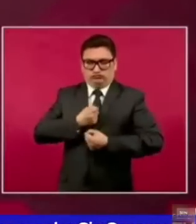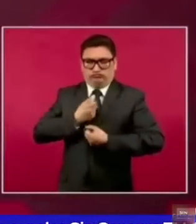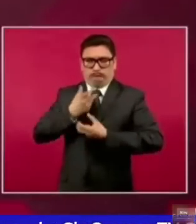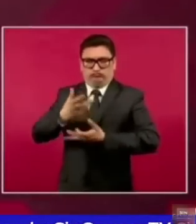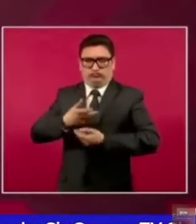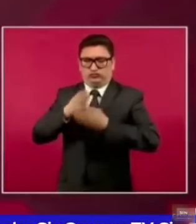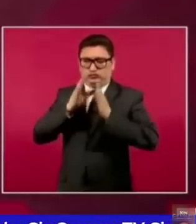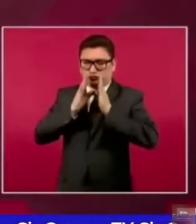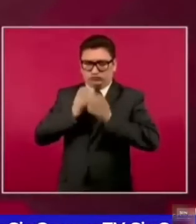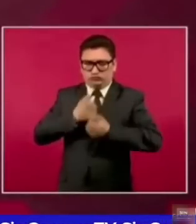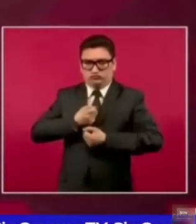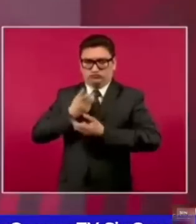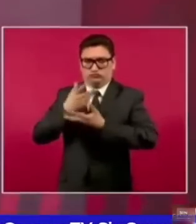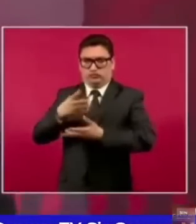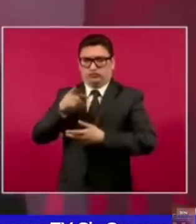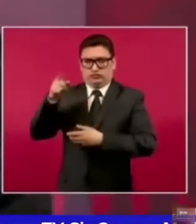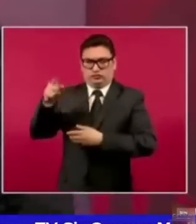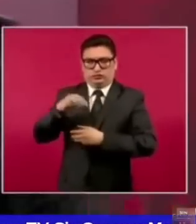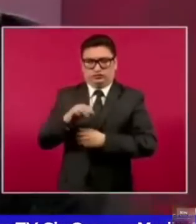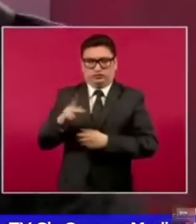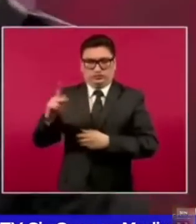a la Procuraduría.